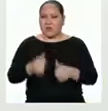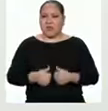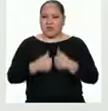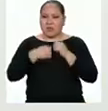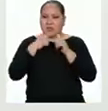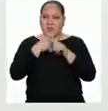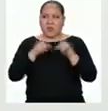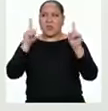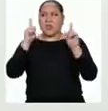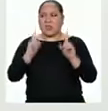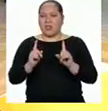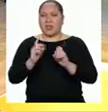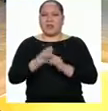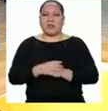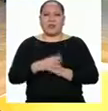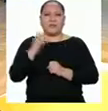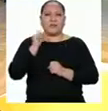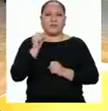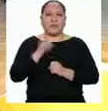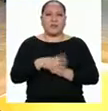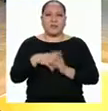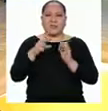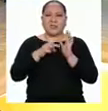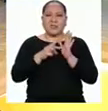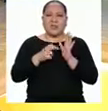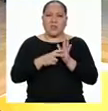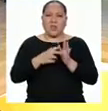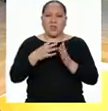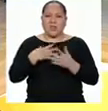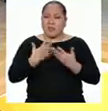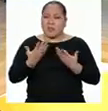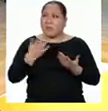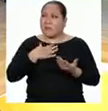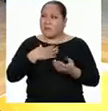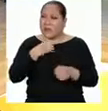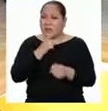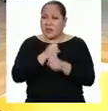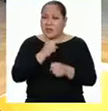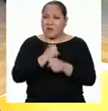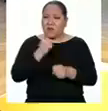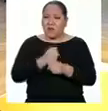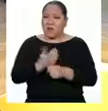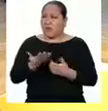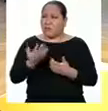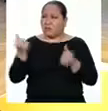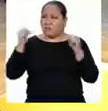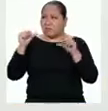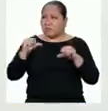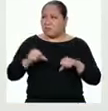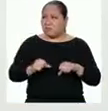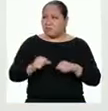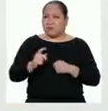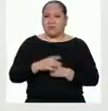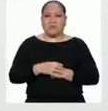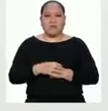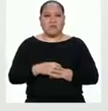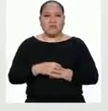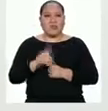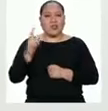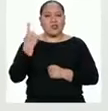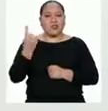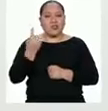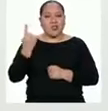distintas. Así es, Rodrigo. ¿Eso quiere decir que todo lo que hemos trabajado ha sido por nada? Solo habría